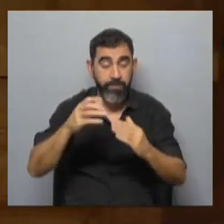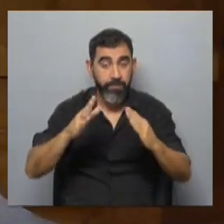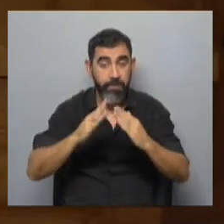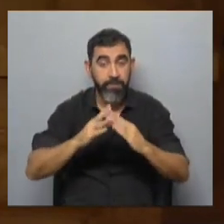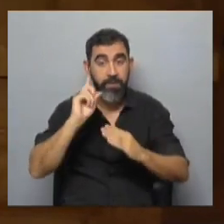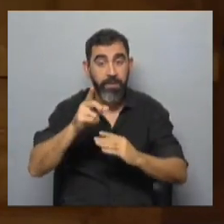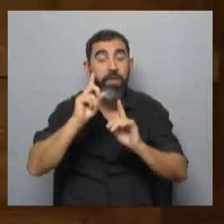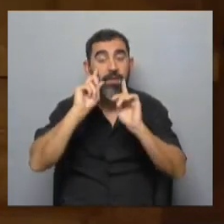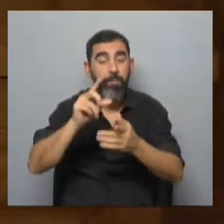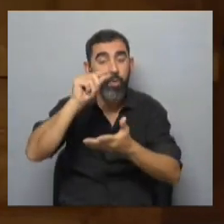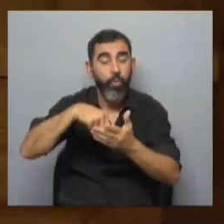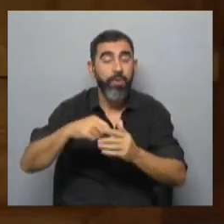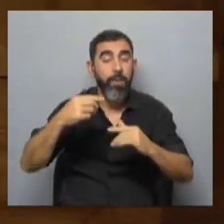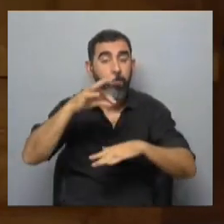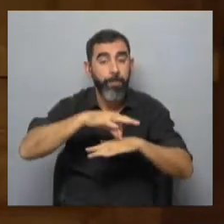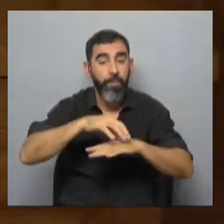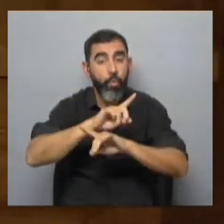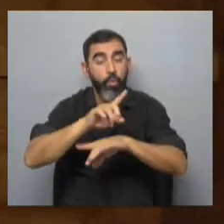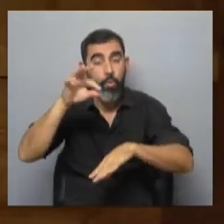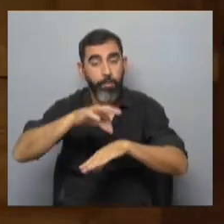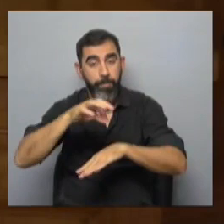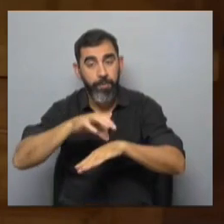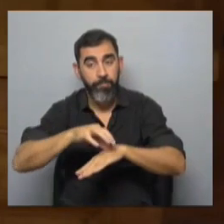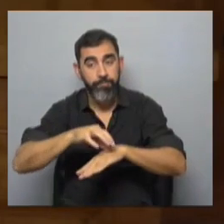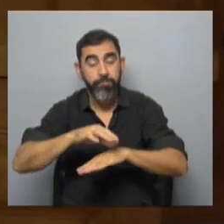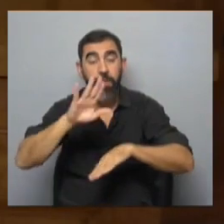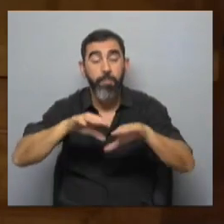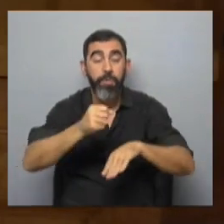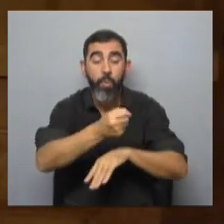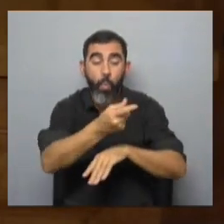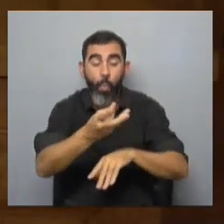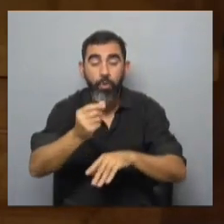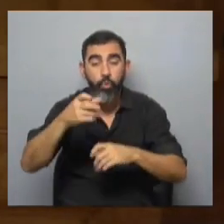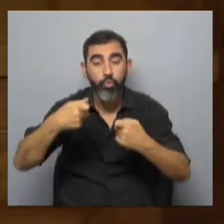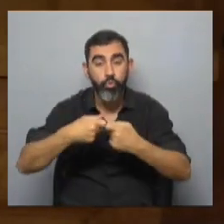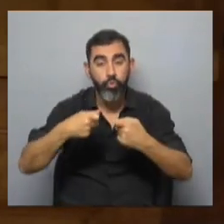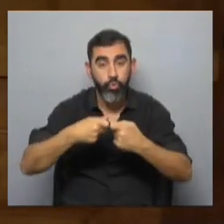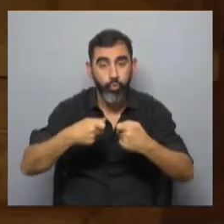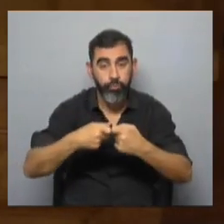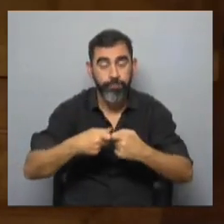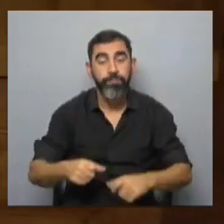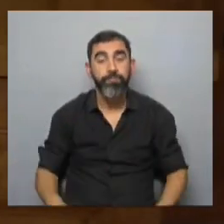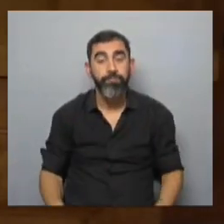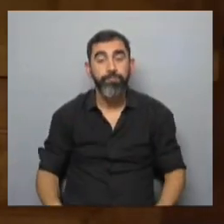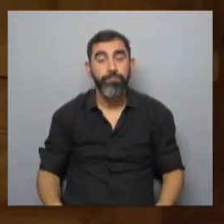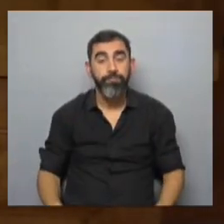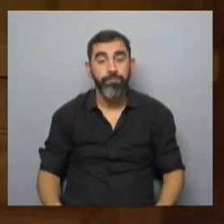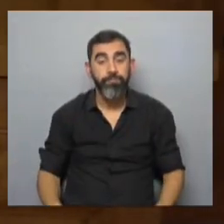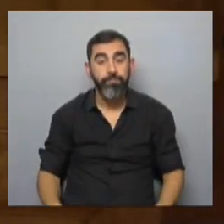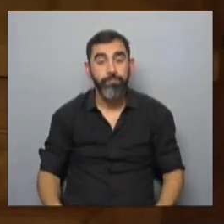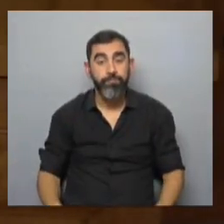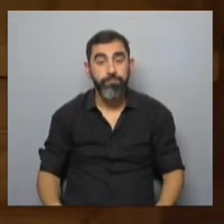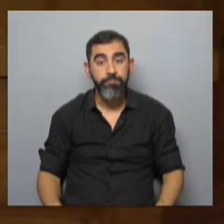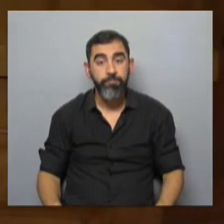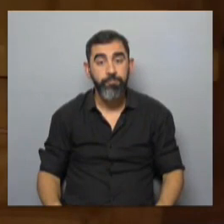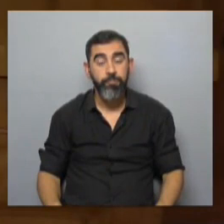para incorporar al personal de acuerdo a la cantidad de socios que incorporaron. Y en este caso, Casa